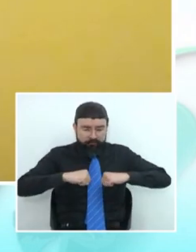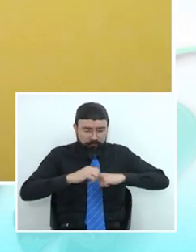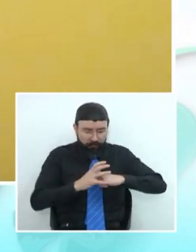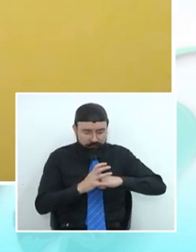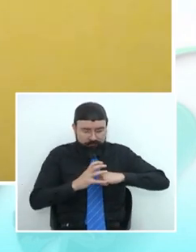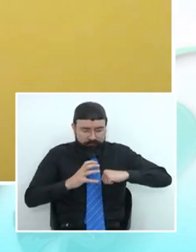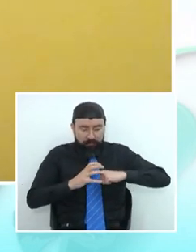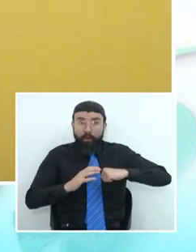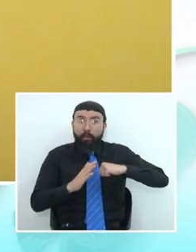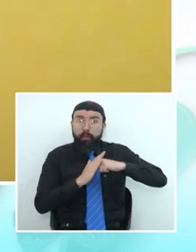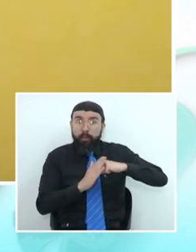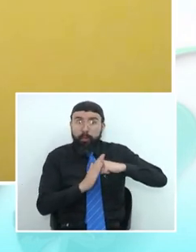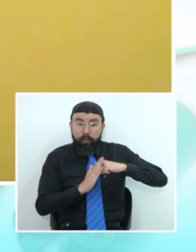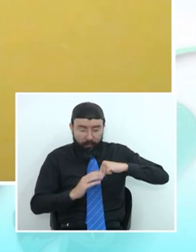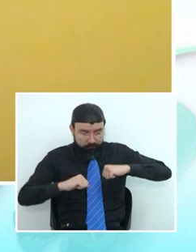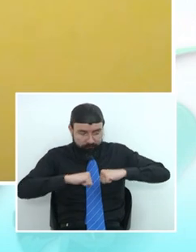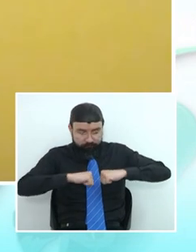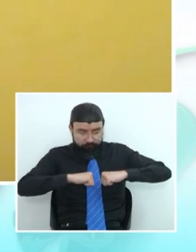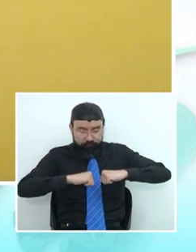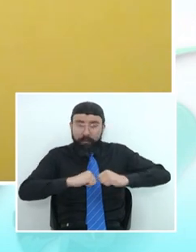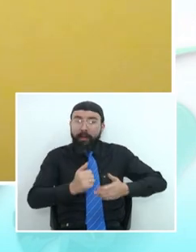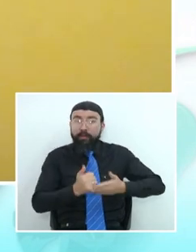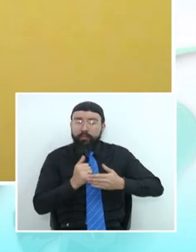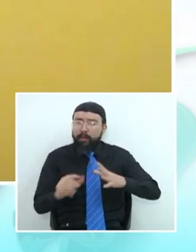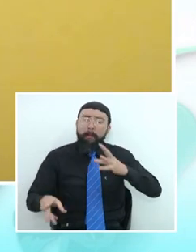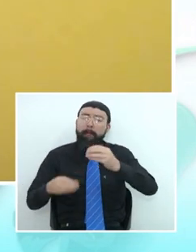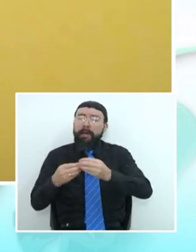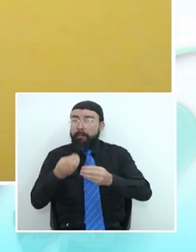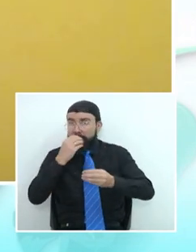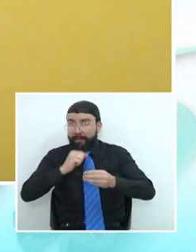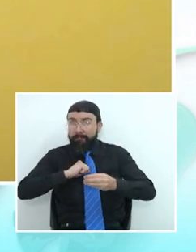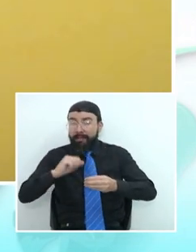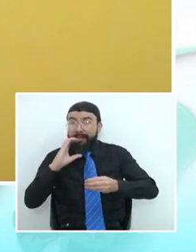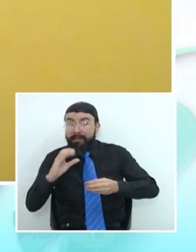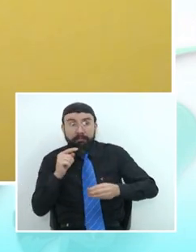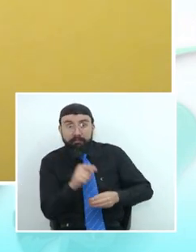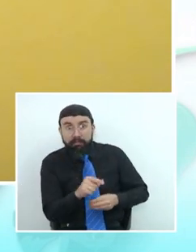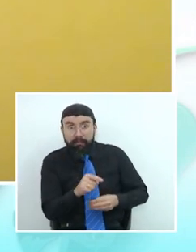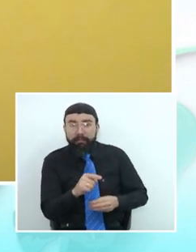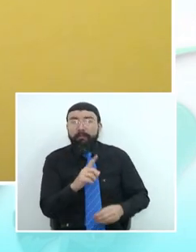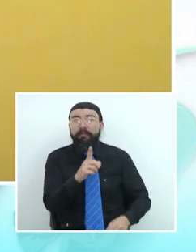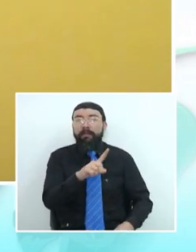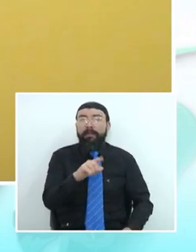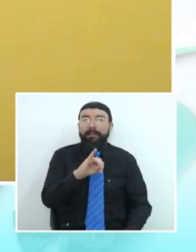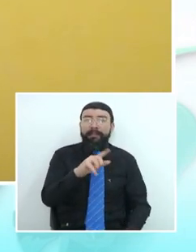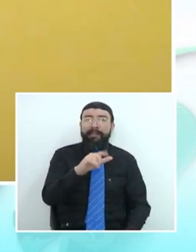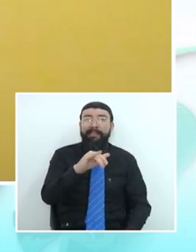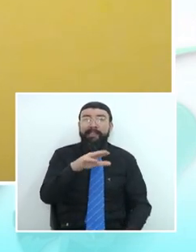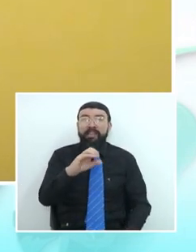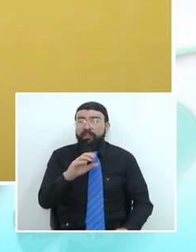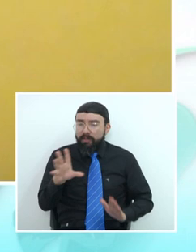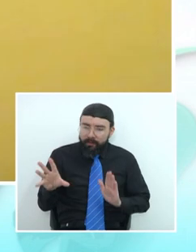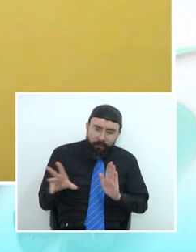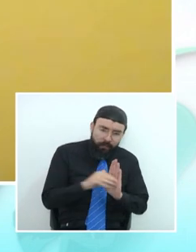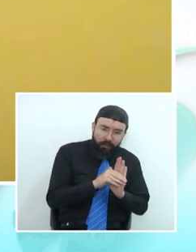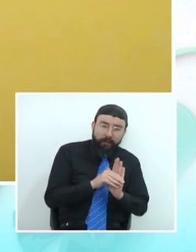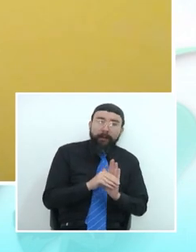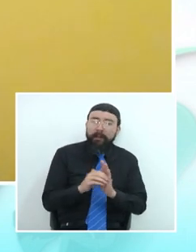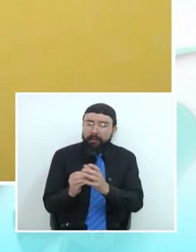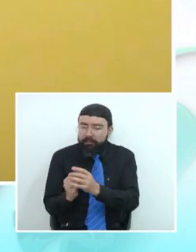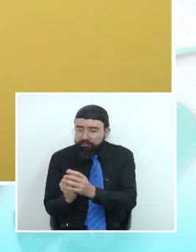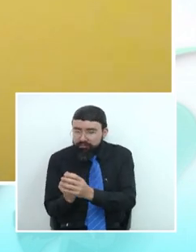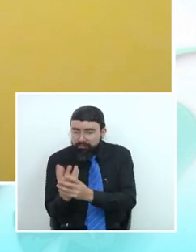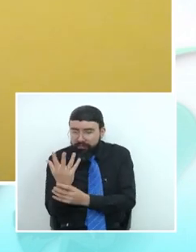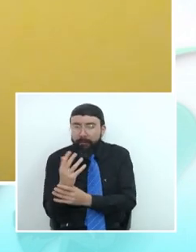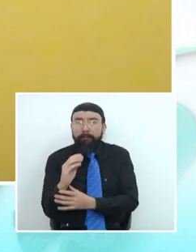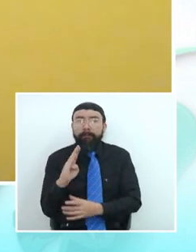que además que es un precursor de la vitamina C, como el silicio extraído del retoño, del